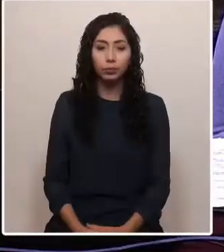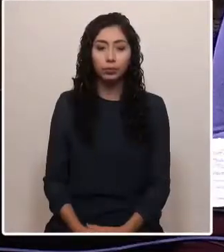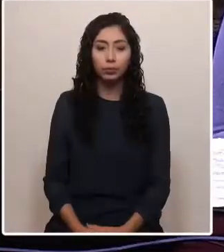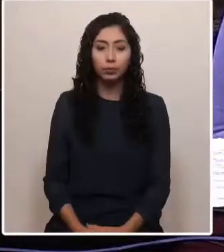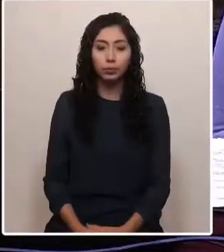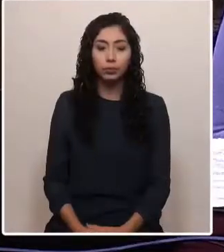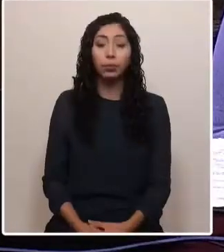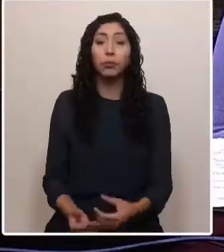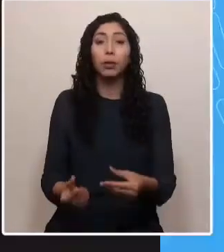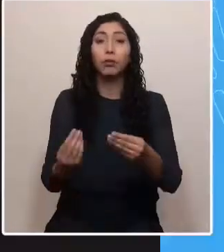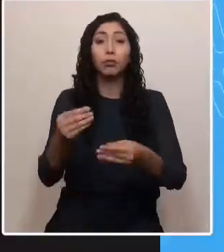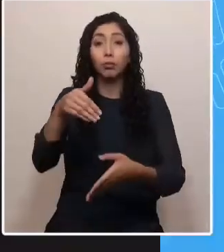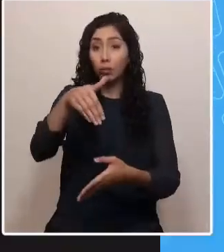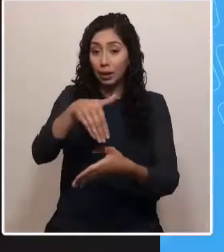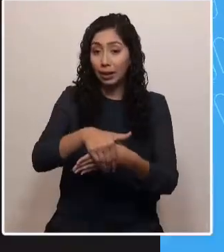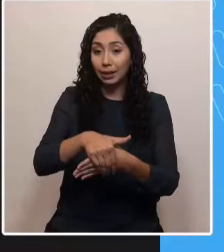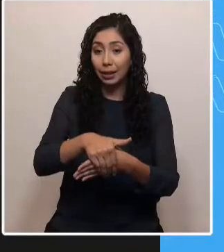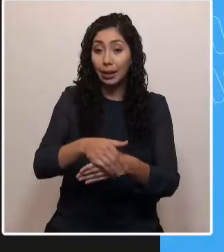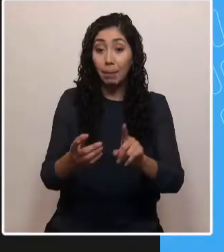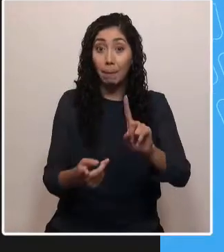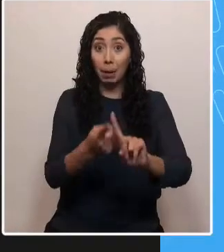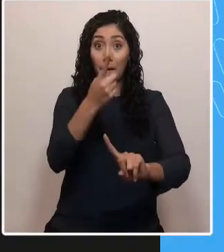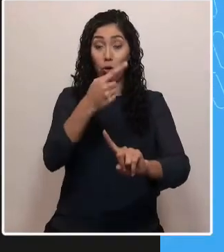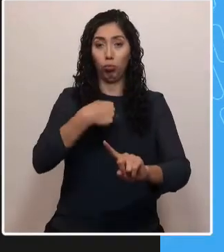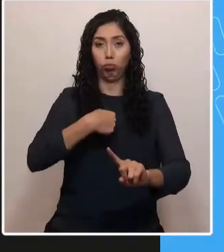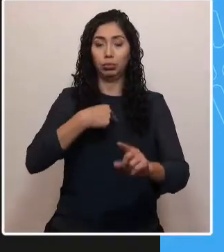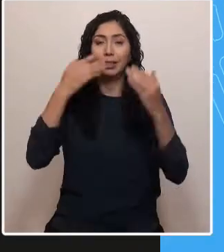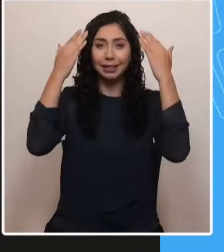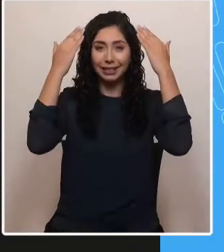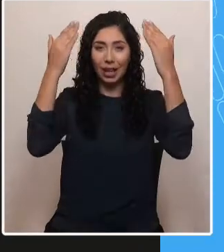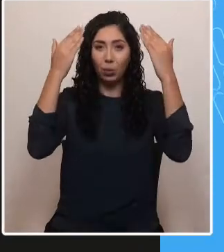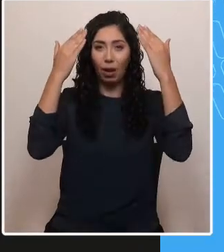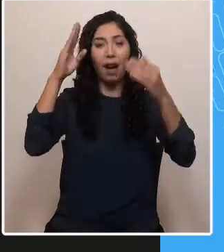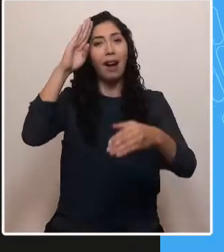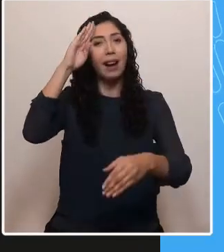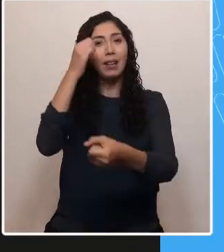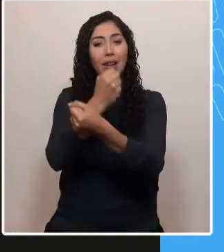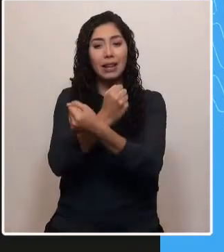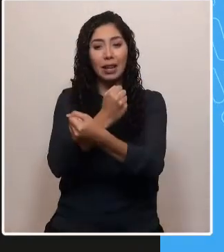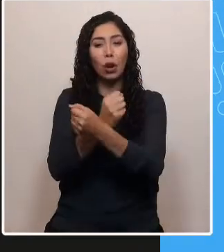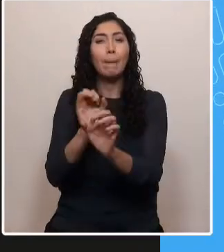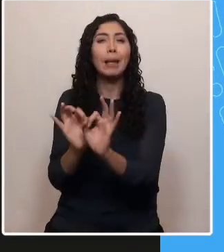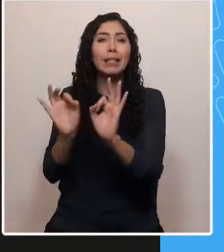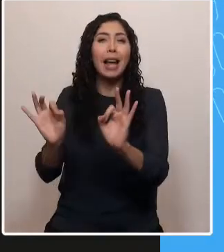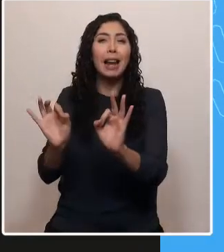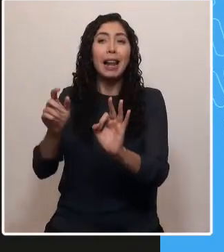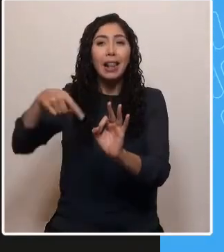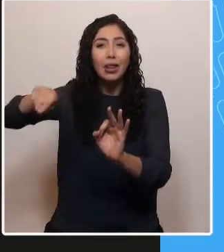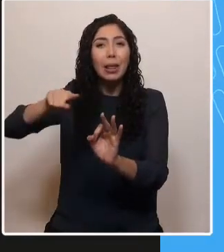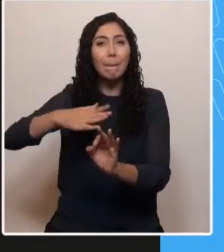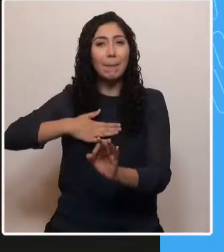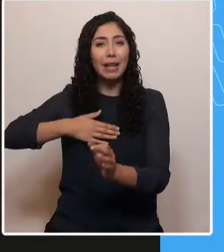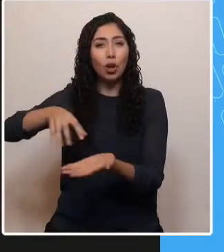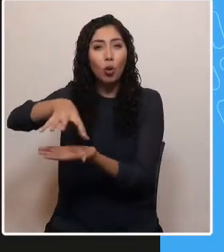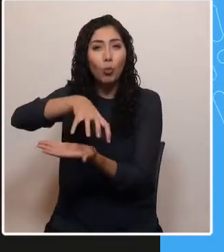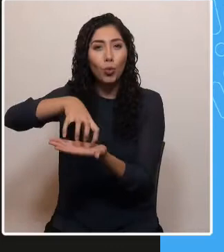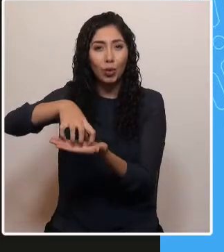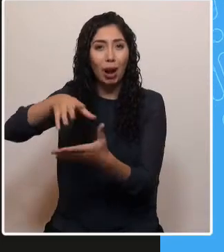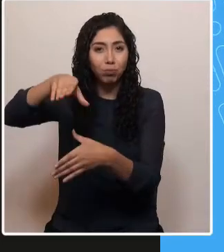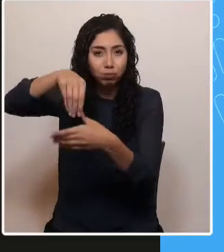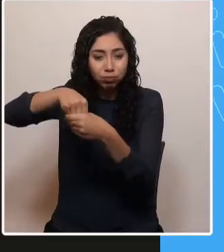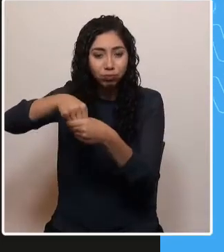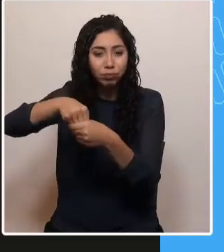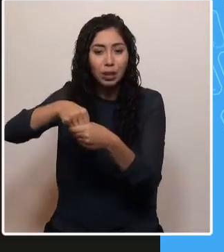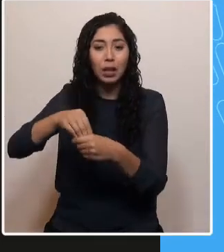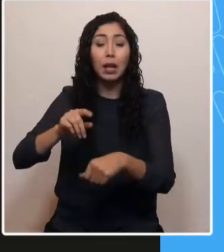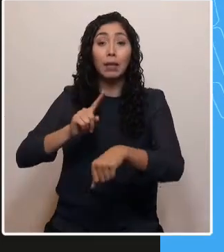Muy buenas tardes. Primero que todo, saludar a Carabineros, especialmente a los de mi comuna, y quiero ceder el resto de mi tiempo a mi colega Bernardo Fontaine